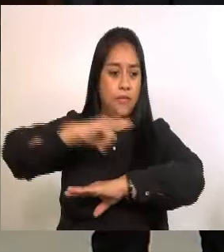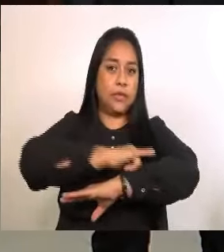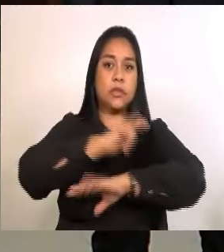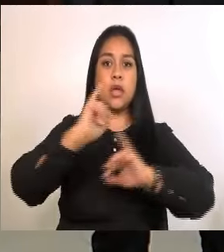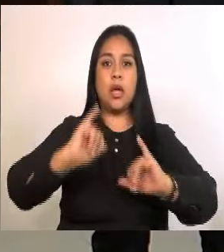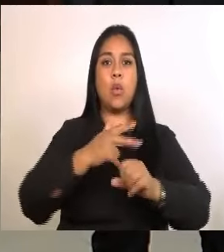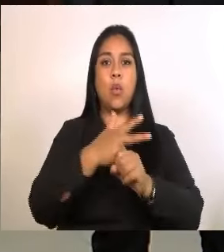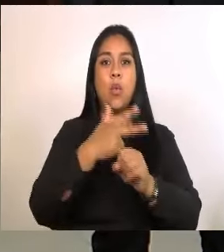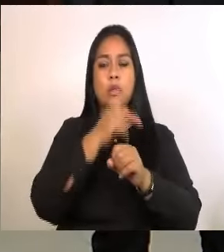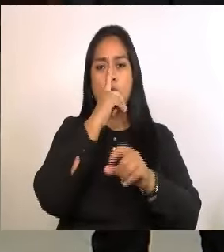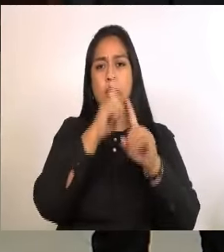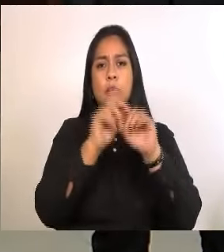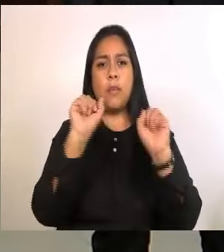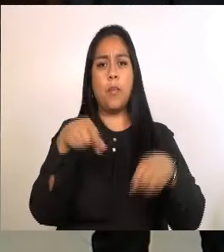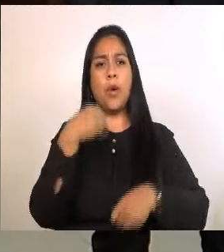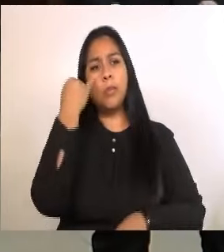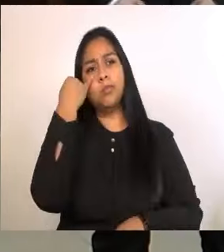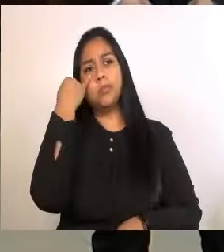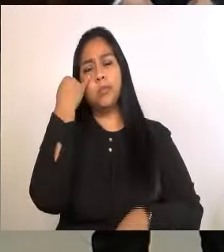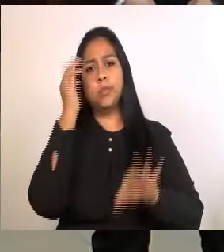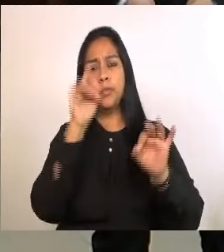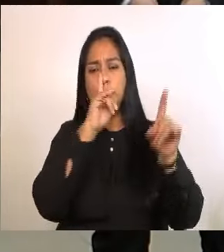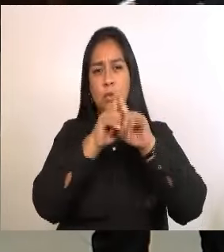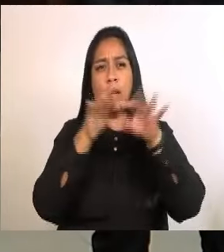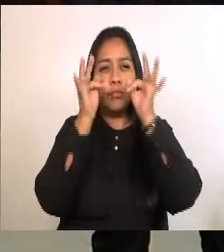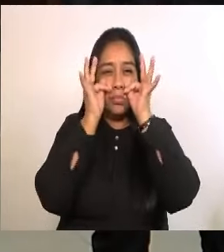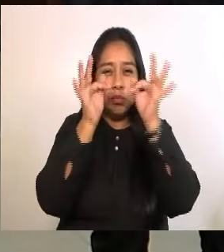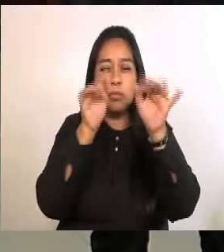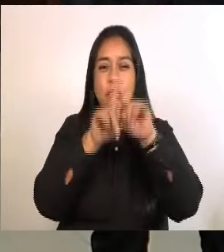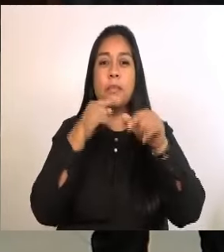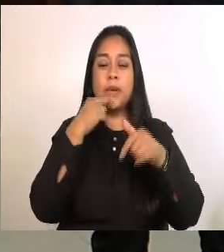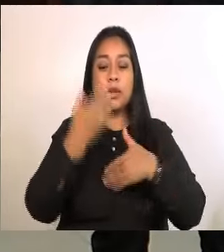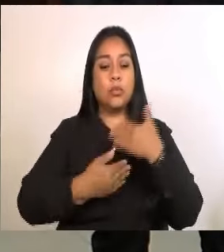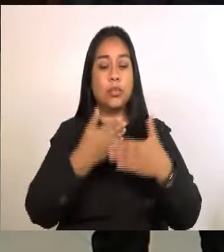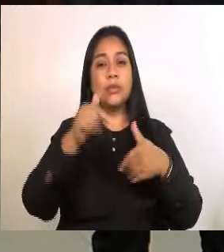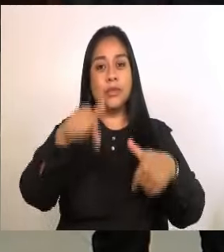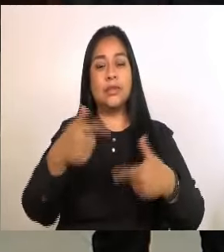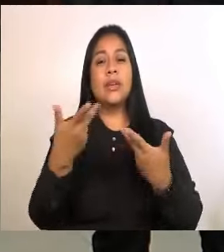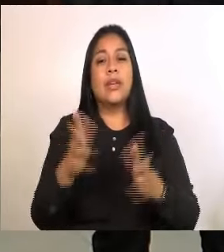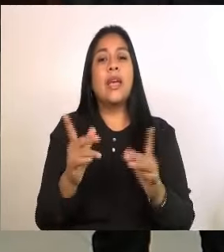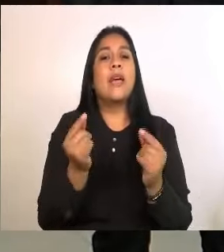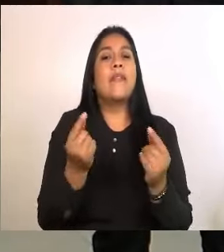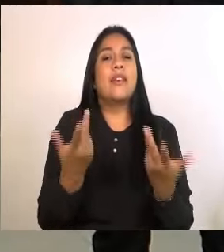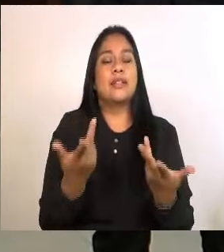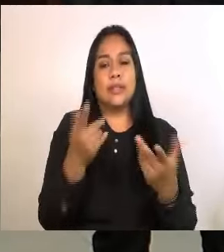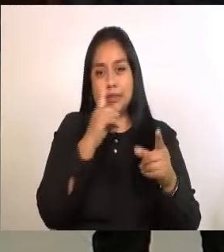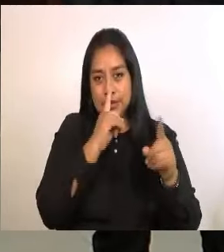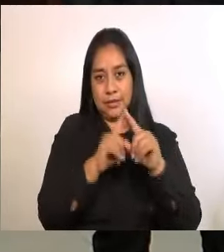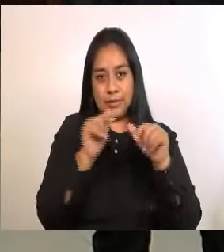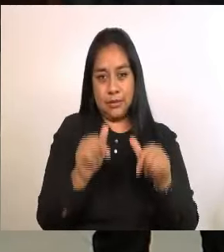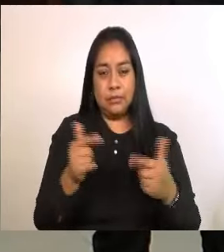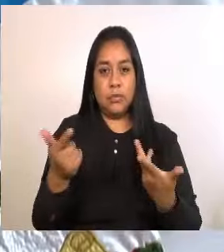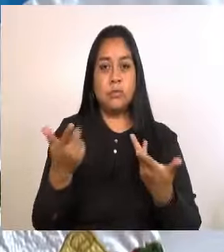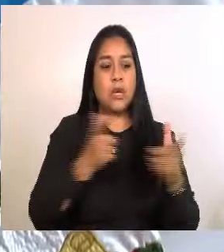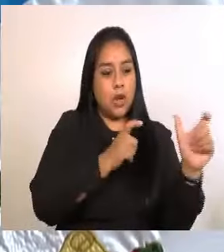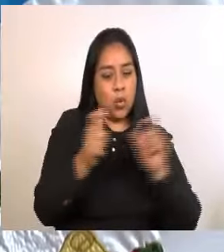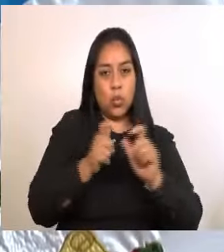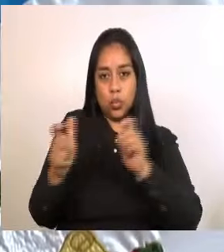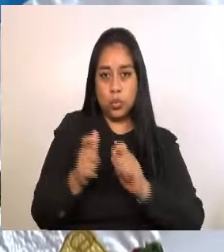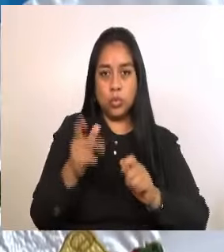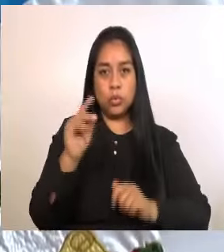Guatemala y poder ser testigo a los primeros pasos que iban a tomar para poder retomar control de sus